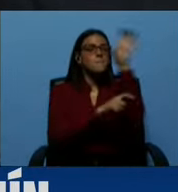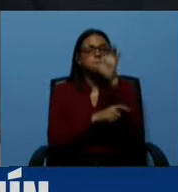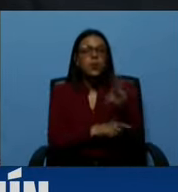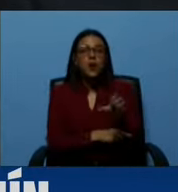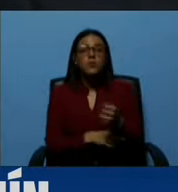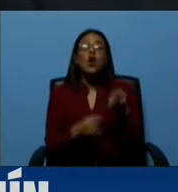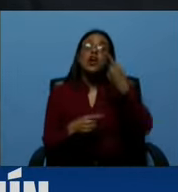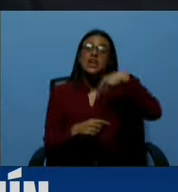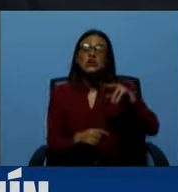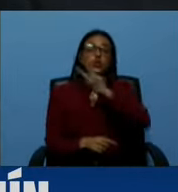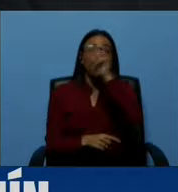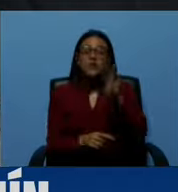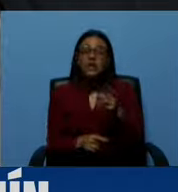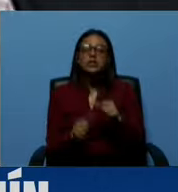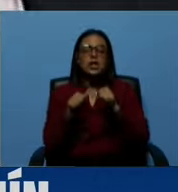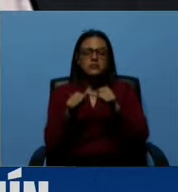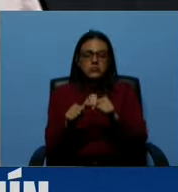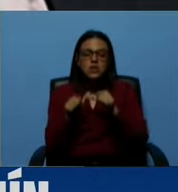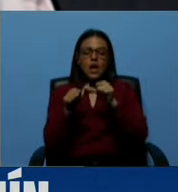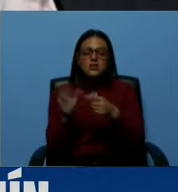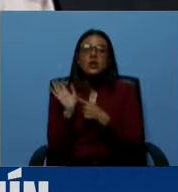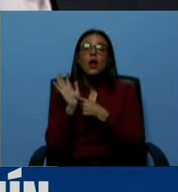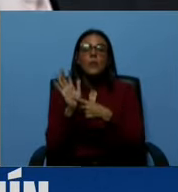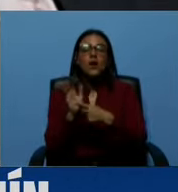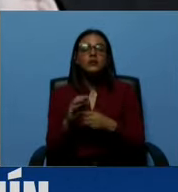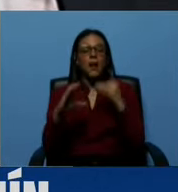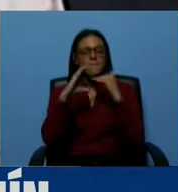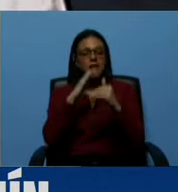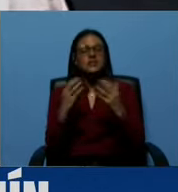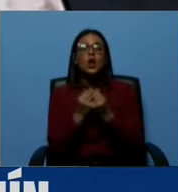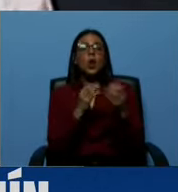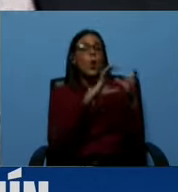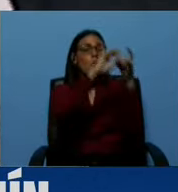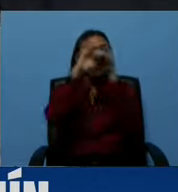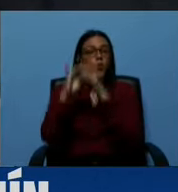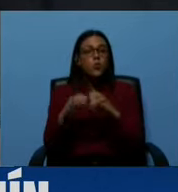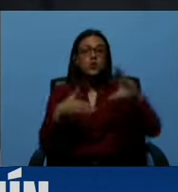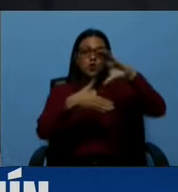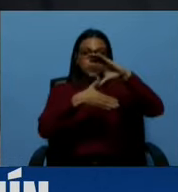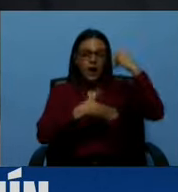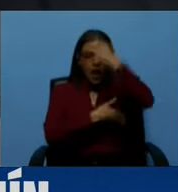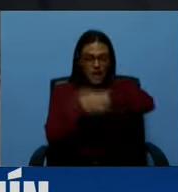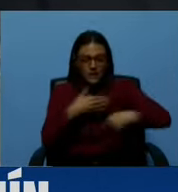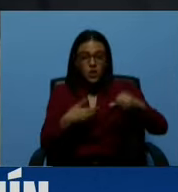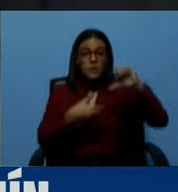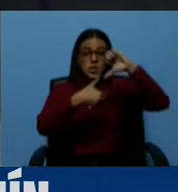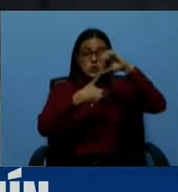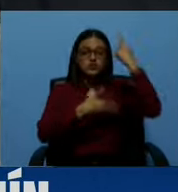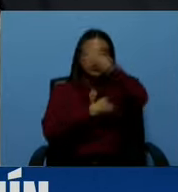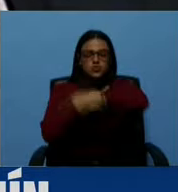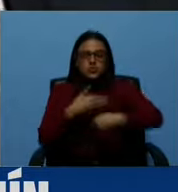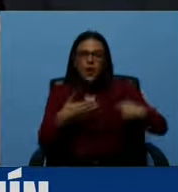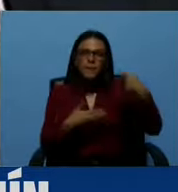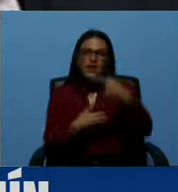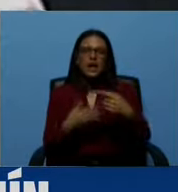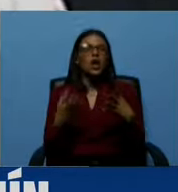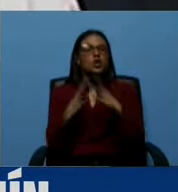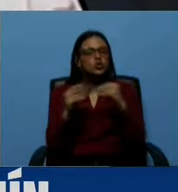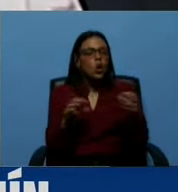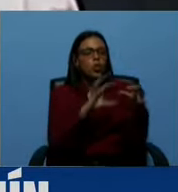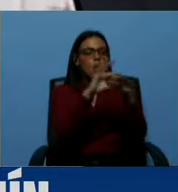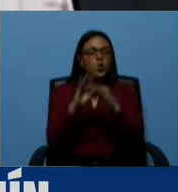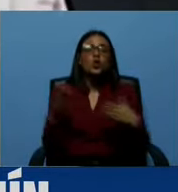sigue transmitiendo y sigue encarnando el mensaje de la Unión latinoamericana, suramericana, caribeña, contra los hegemonismos, contra